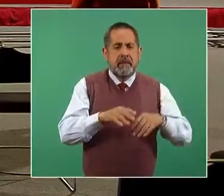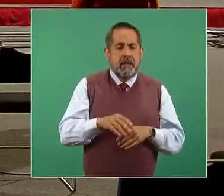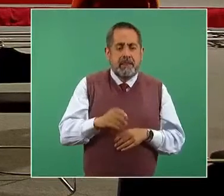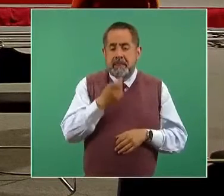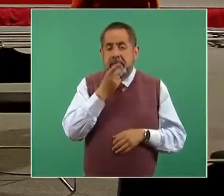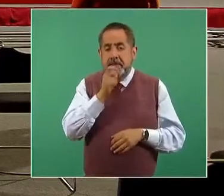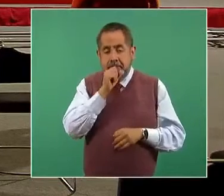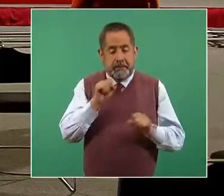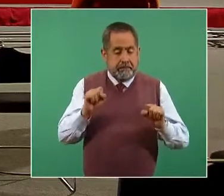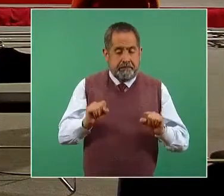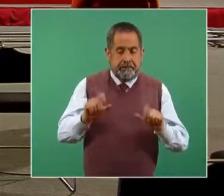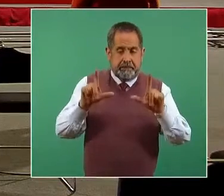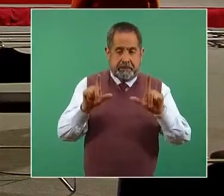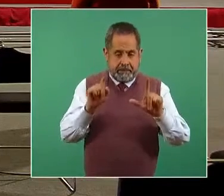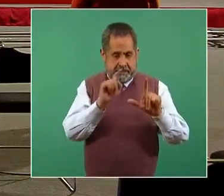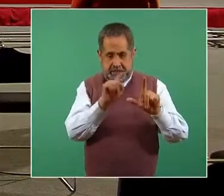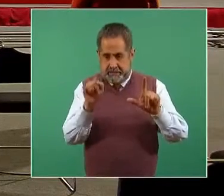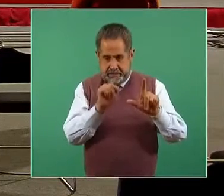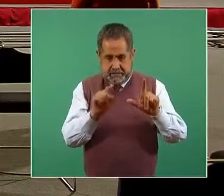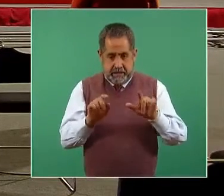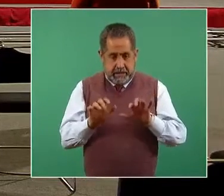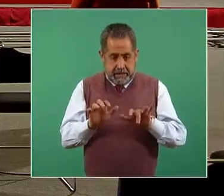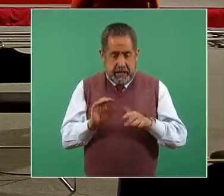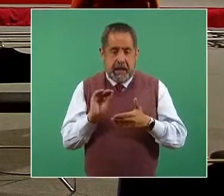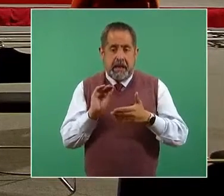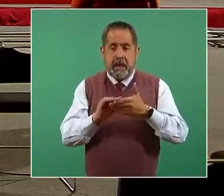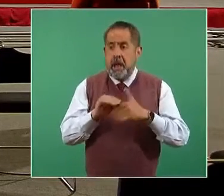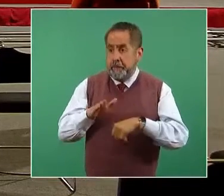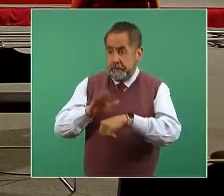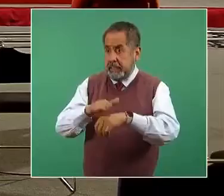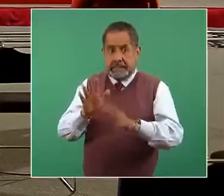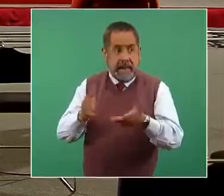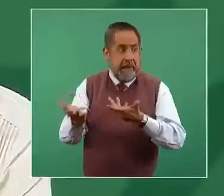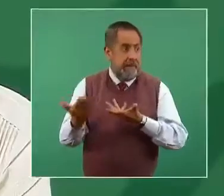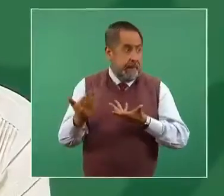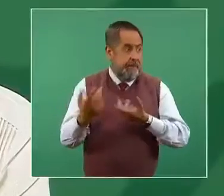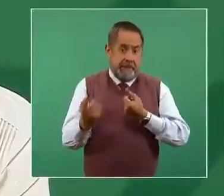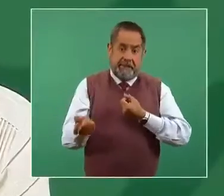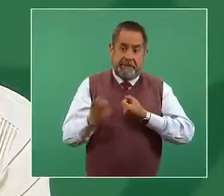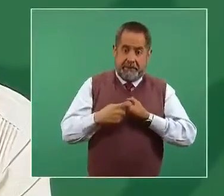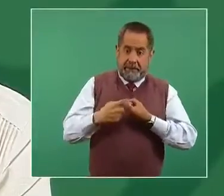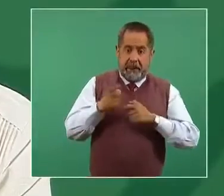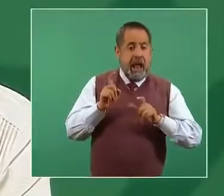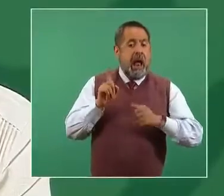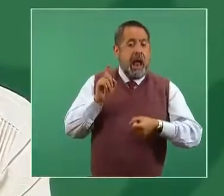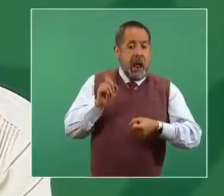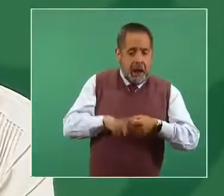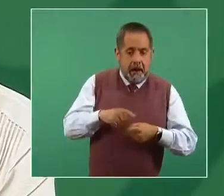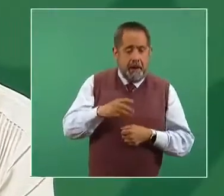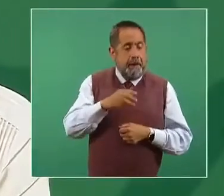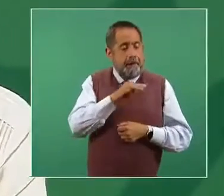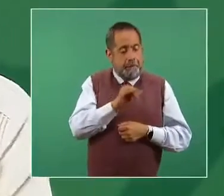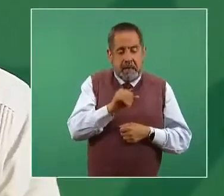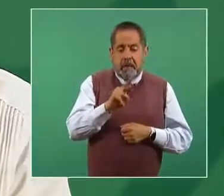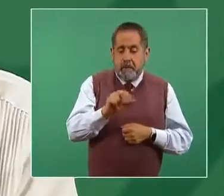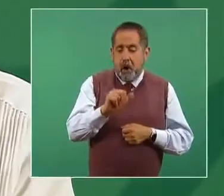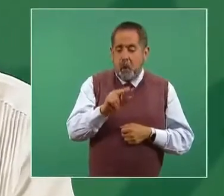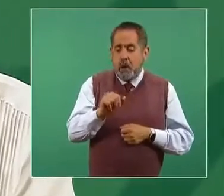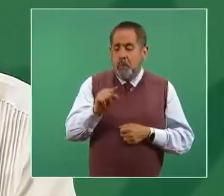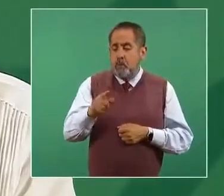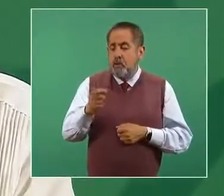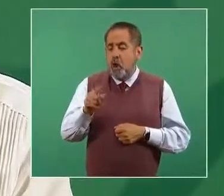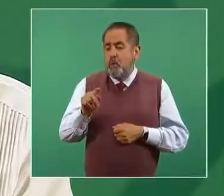ficha donde se está llamando a registrarse en la plataforma mivacuna.gov.mx. De esto nos